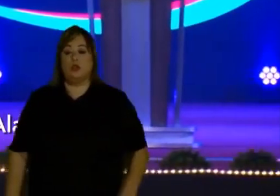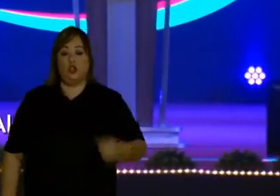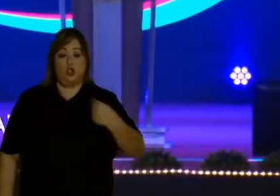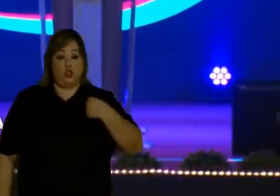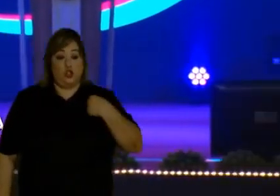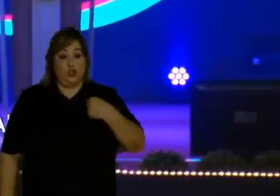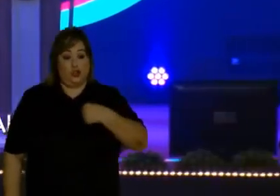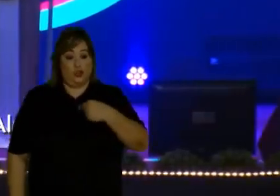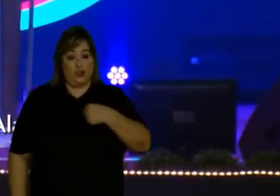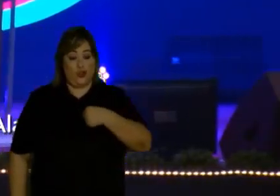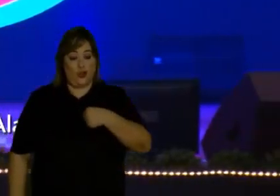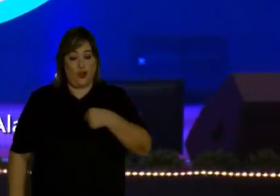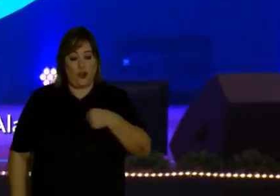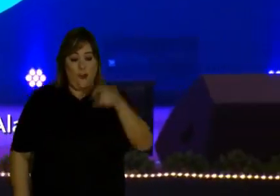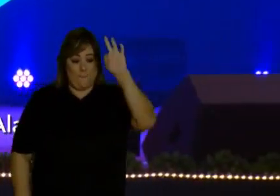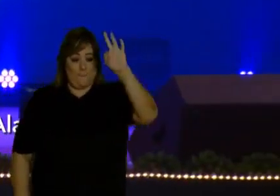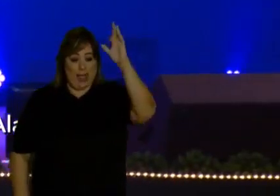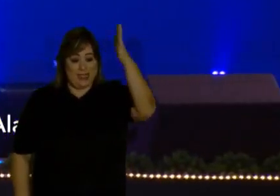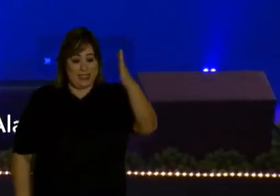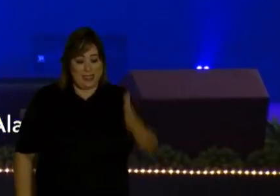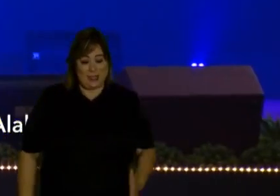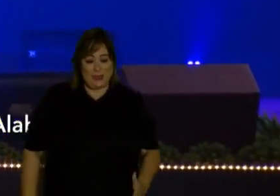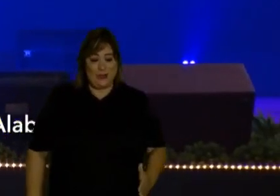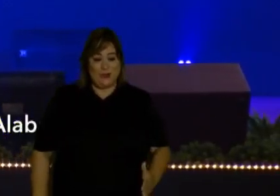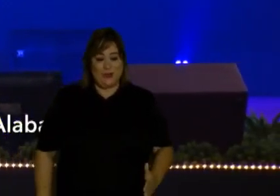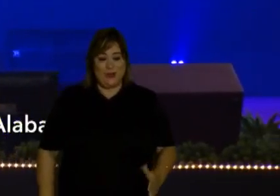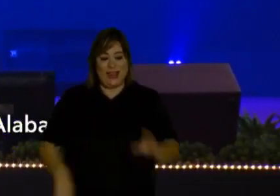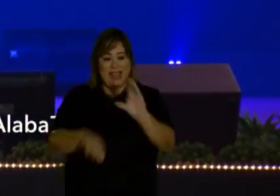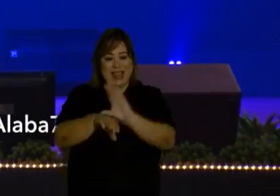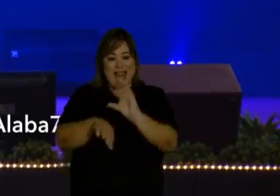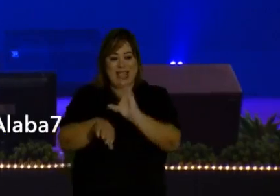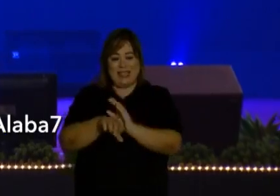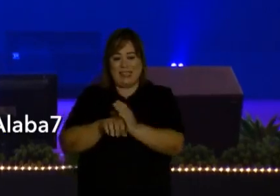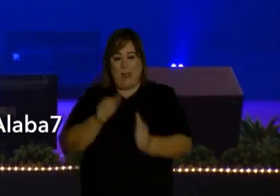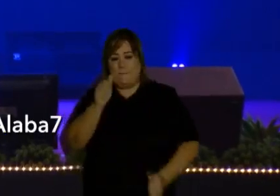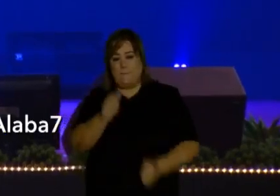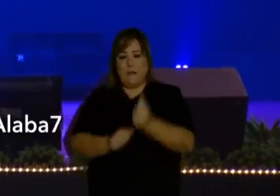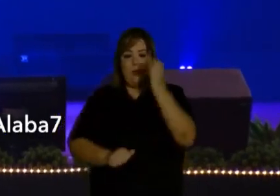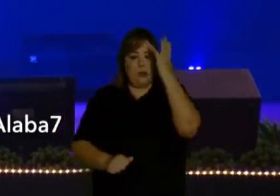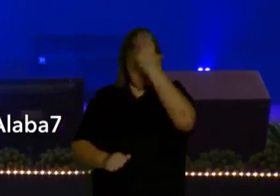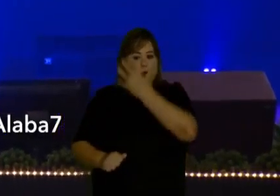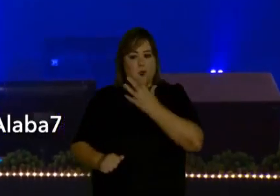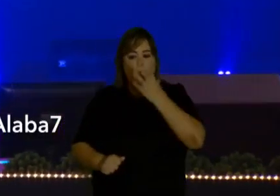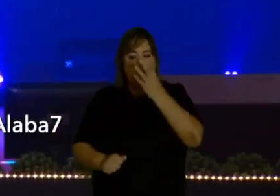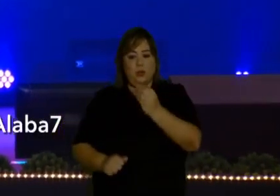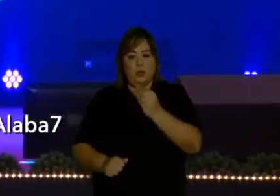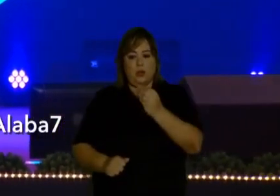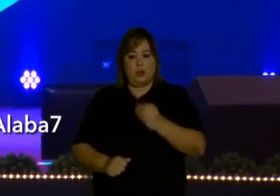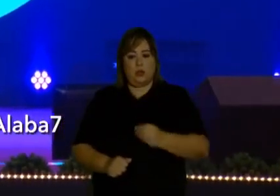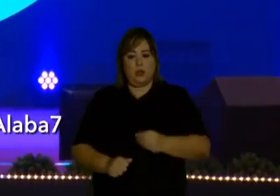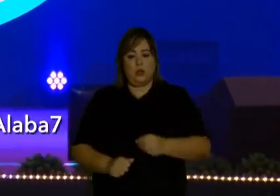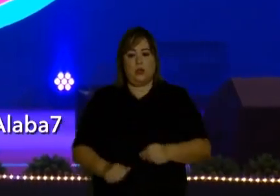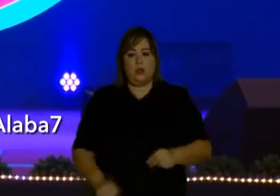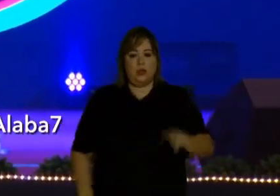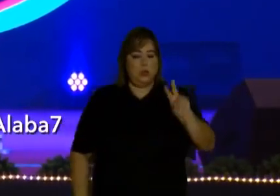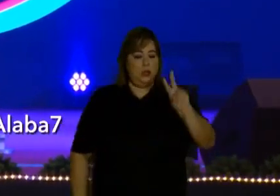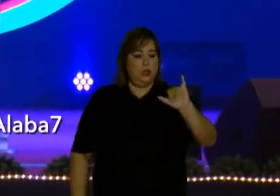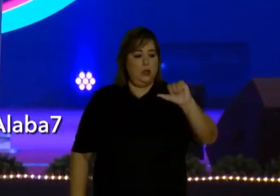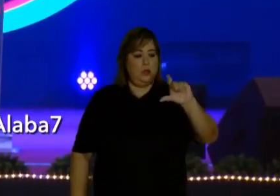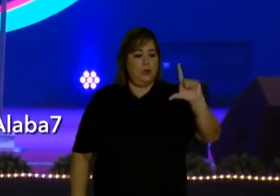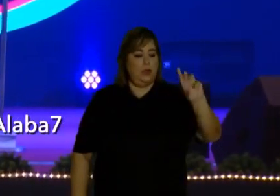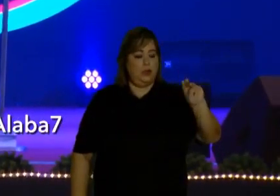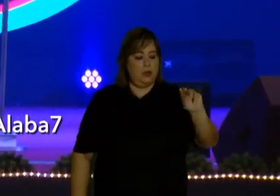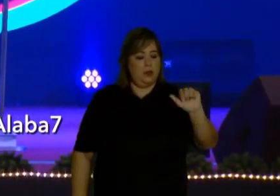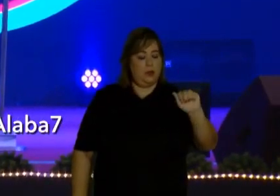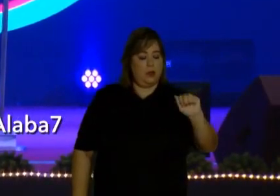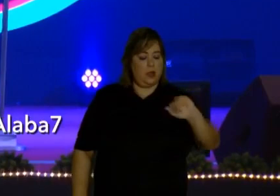más linda del mundo. Cada pastor con lo suyo. Pero Vilma y José también tienen una iglesia linda, pero ellos son hijos de esta